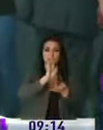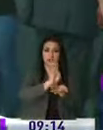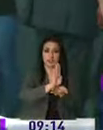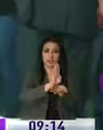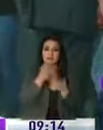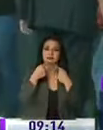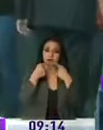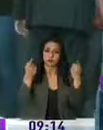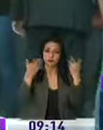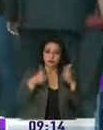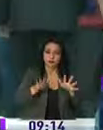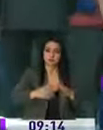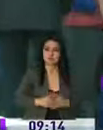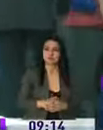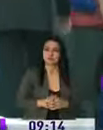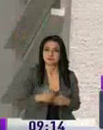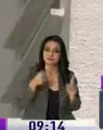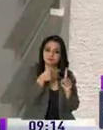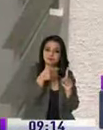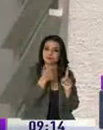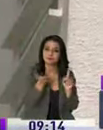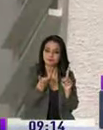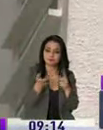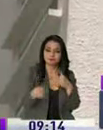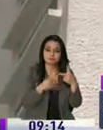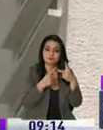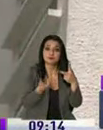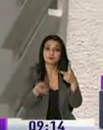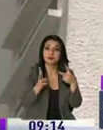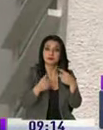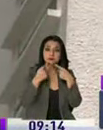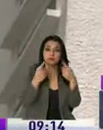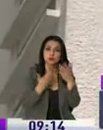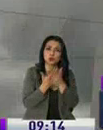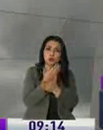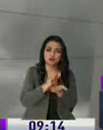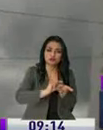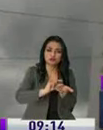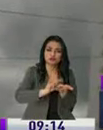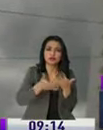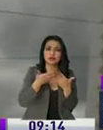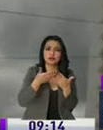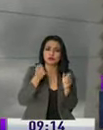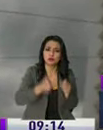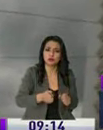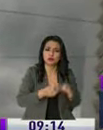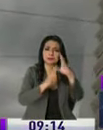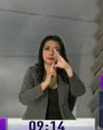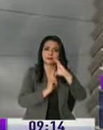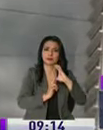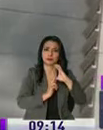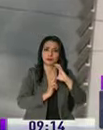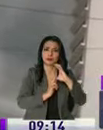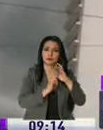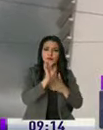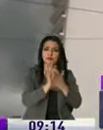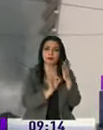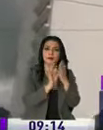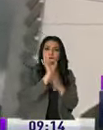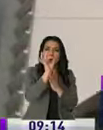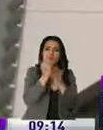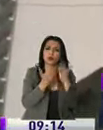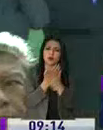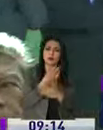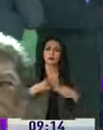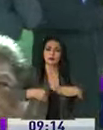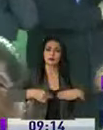Ecuatoriano de Seguridad Social, Richard Espinosa. Además, dio a conocer las nuevas facilidades para realizar préstamos hipotecarios con la aprobación de un